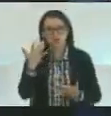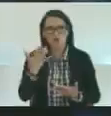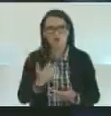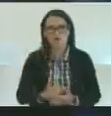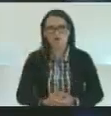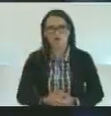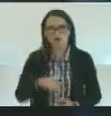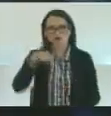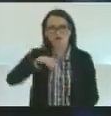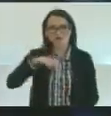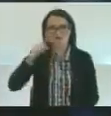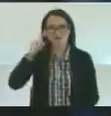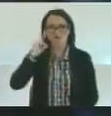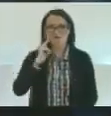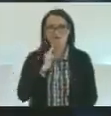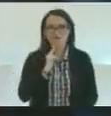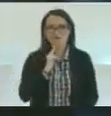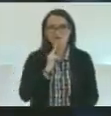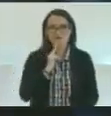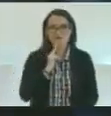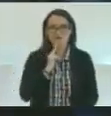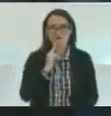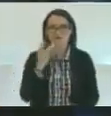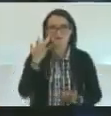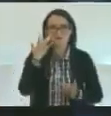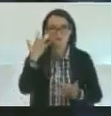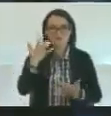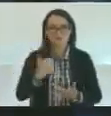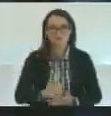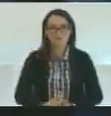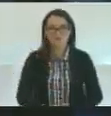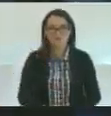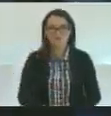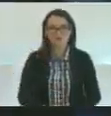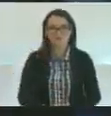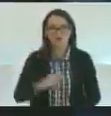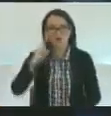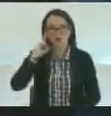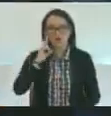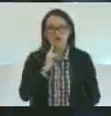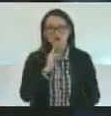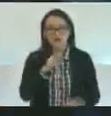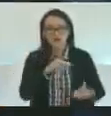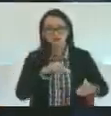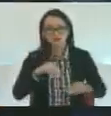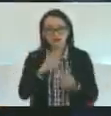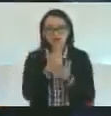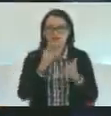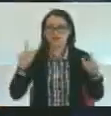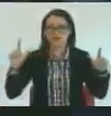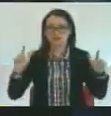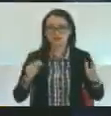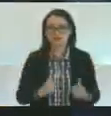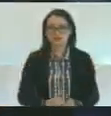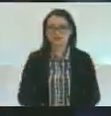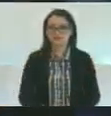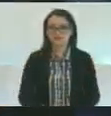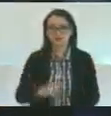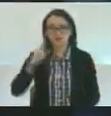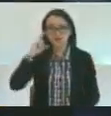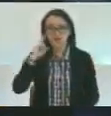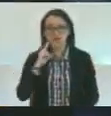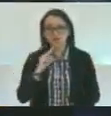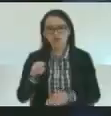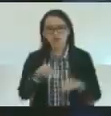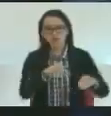en Bolívar, así lo veremos. Bolívar, la tierra de la libertad. Bolívar, la